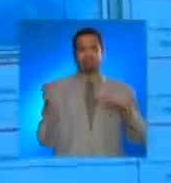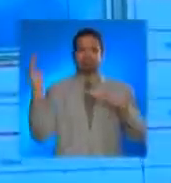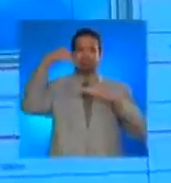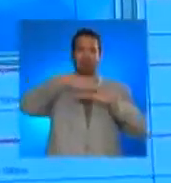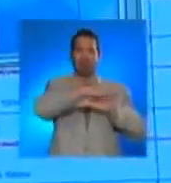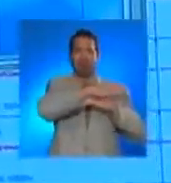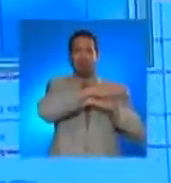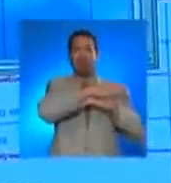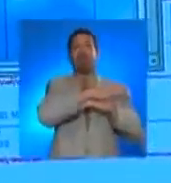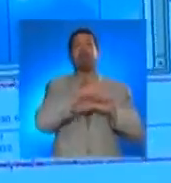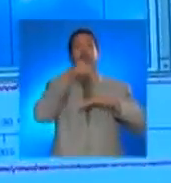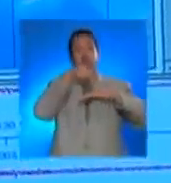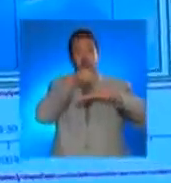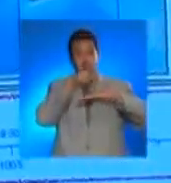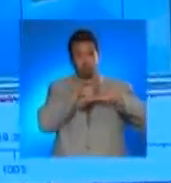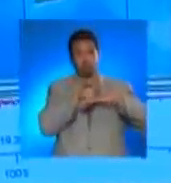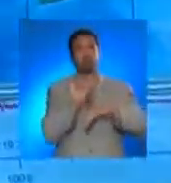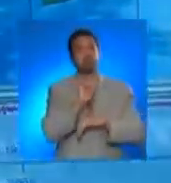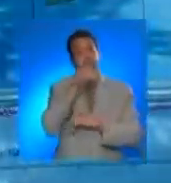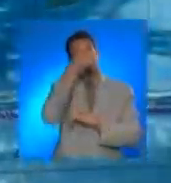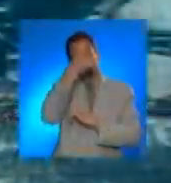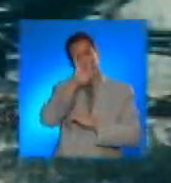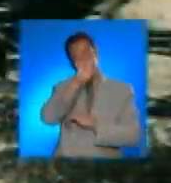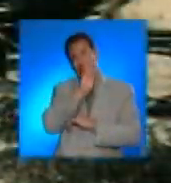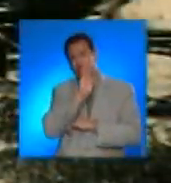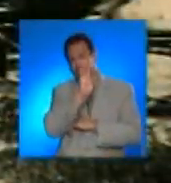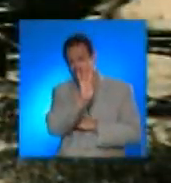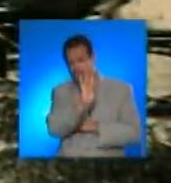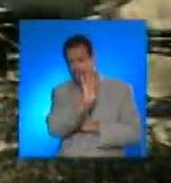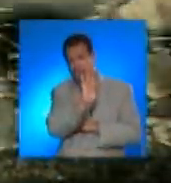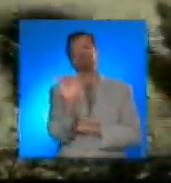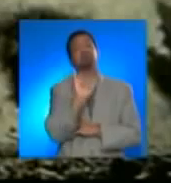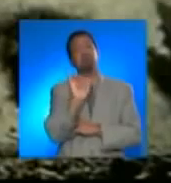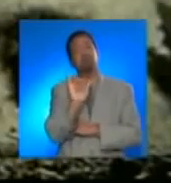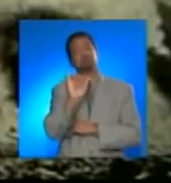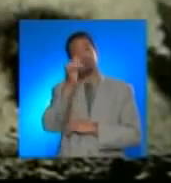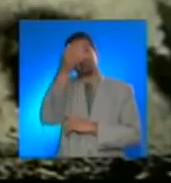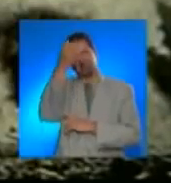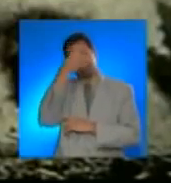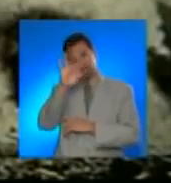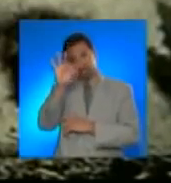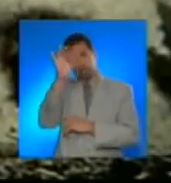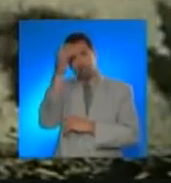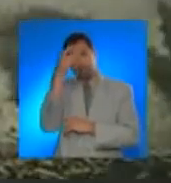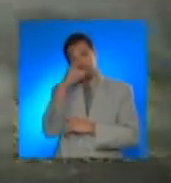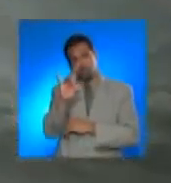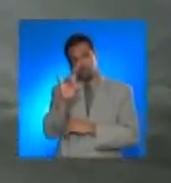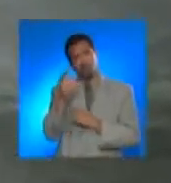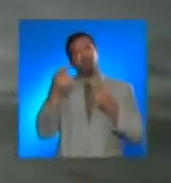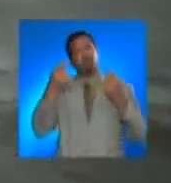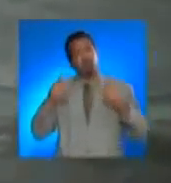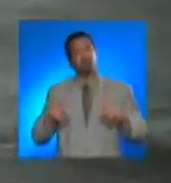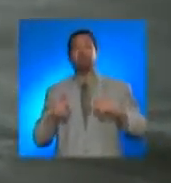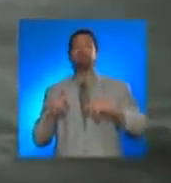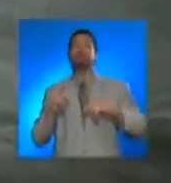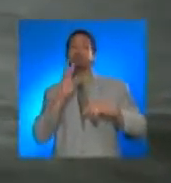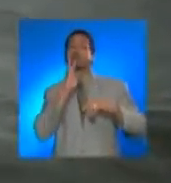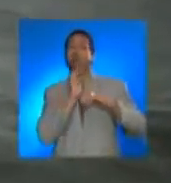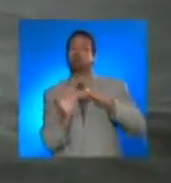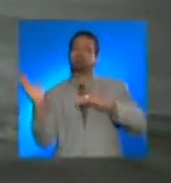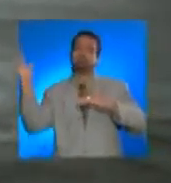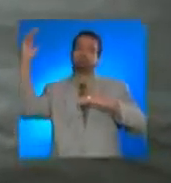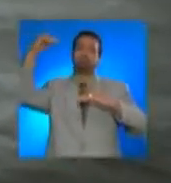asociado al tsunami fue registrado también en Ecuador, Chile y Costa Rica. Este tipo de terremoto, donde el tamaño de la ola no